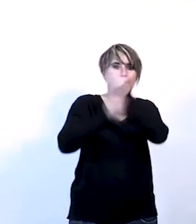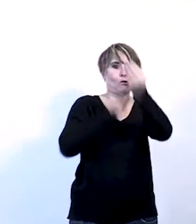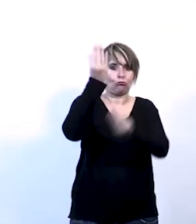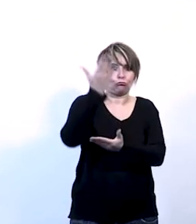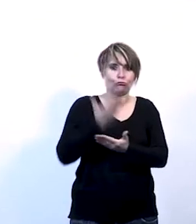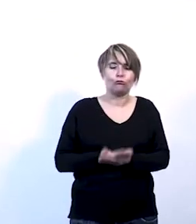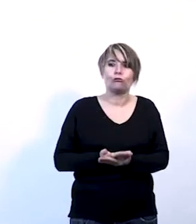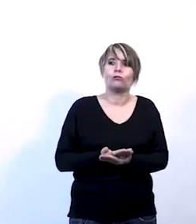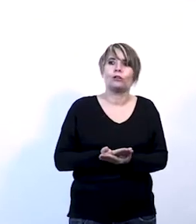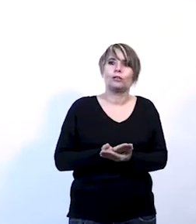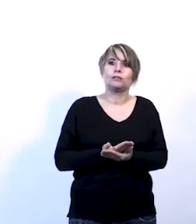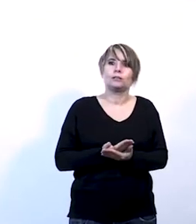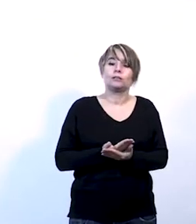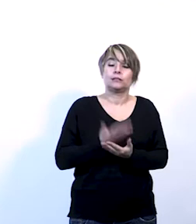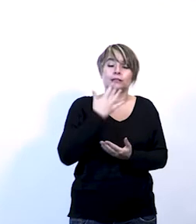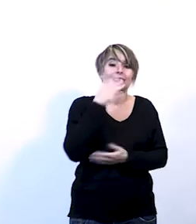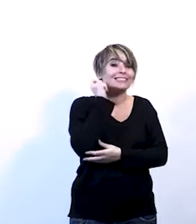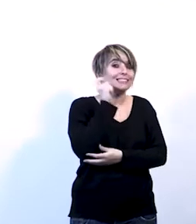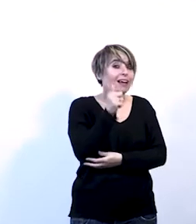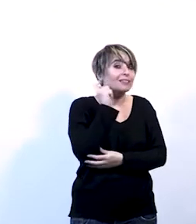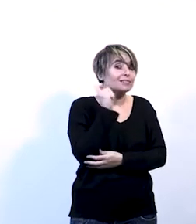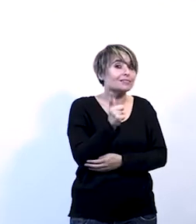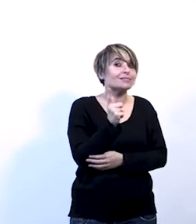Porque muchas de las veces,